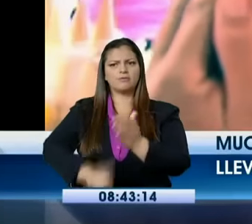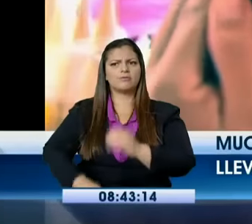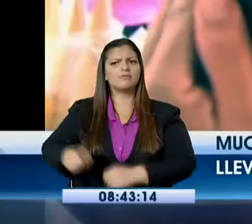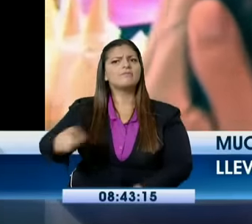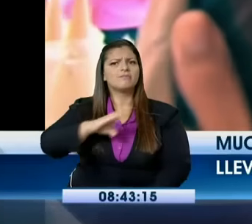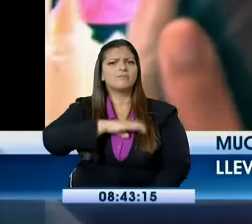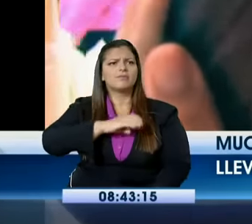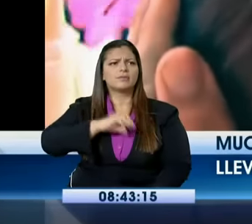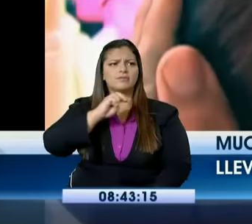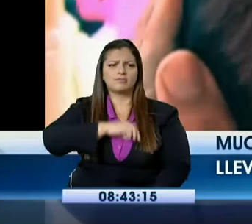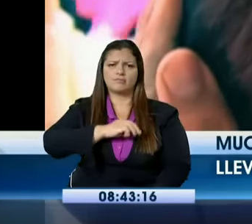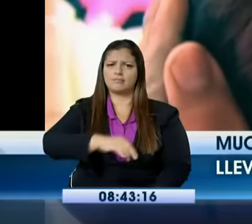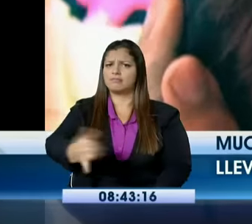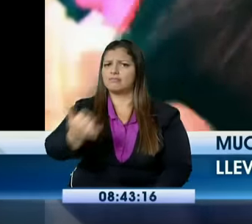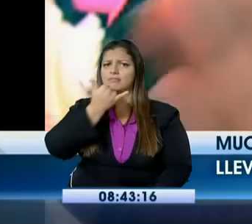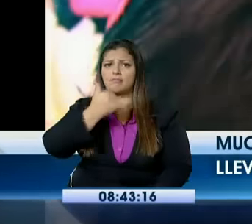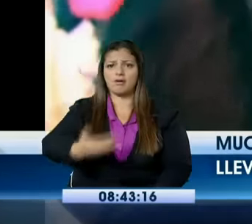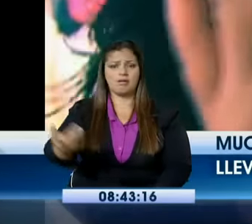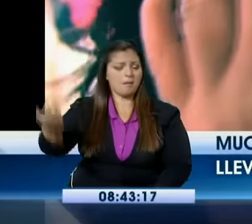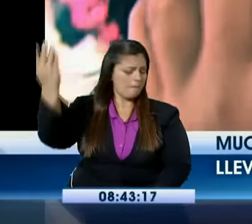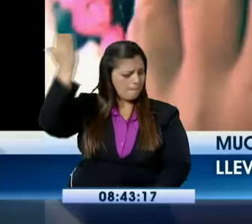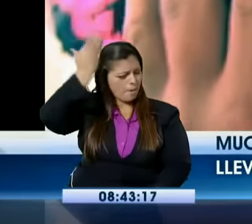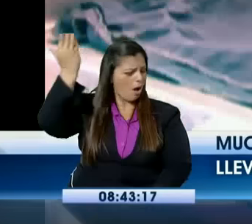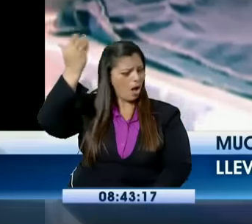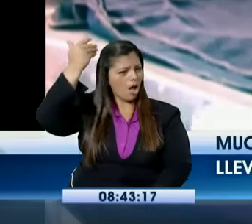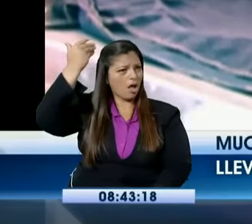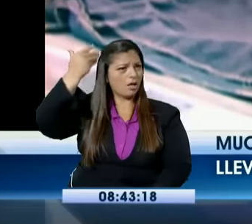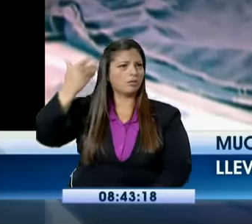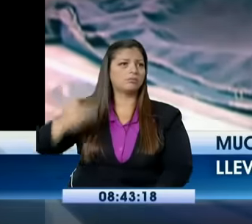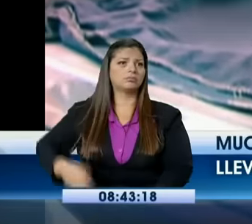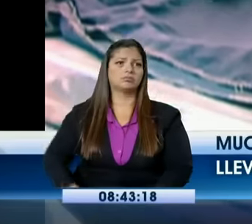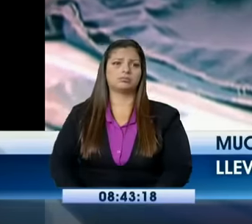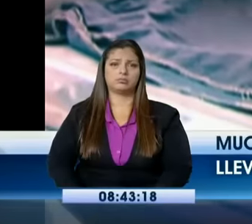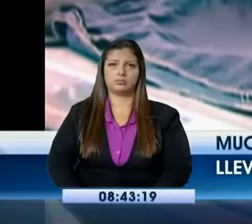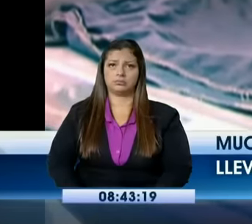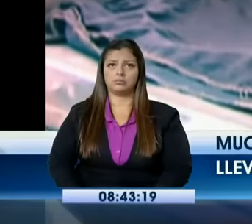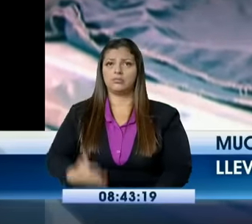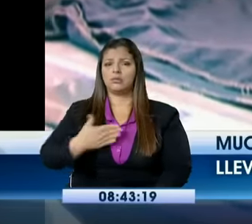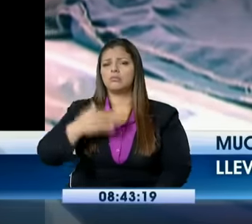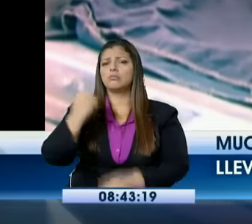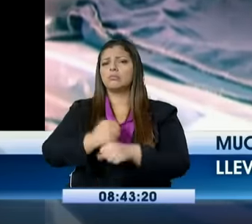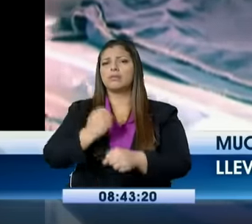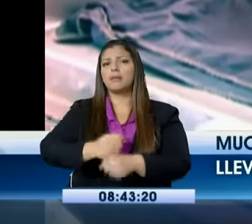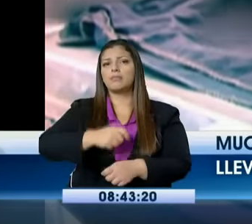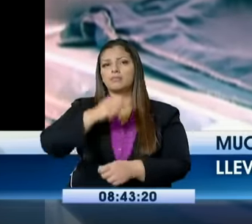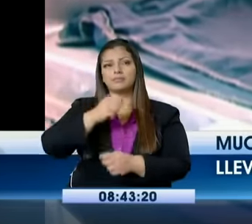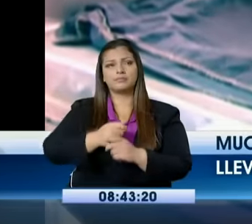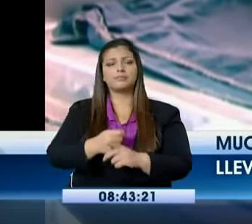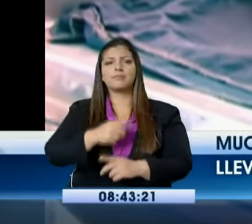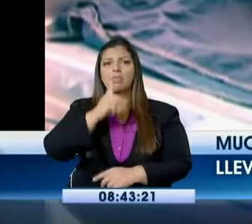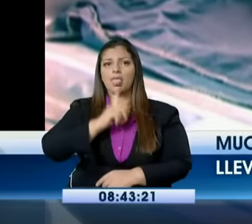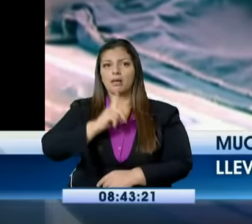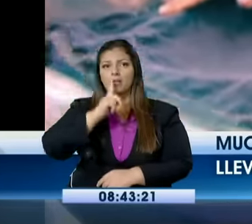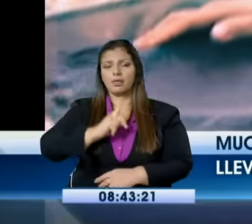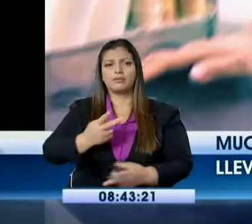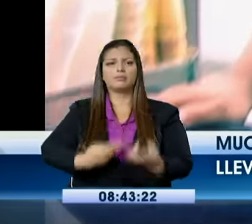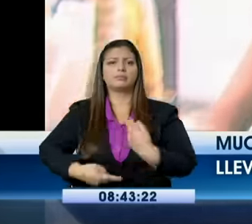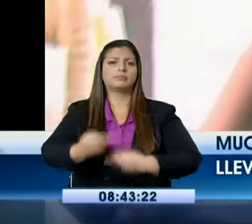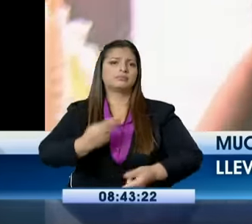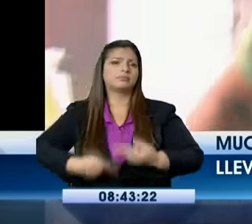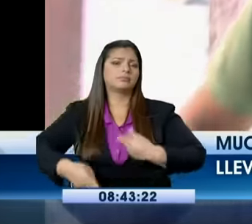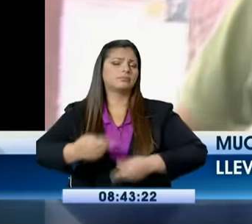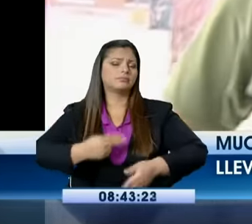muestra ahora sus cicatrices. Se me van como 4 tapetes porque son prestados. ¿Usted sigue elaborando? Ando elaborando, pero igual sigo